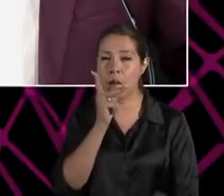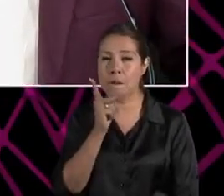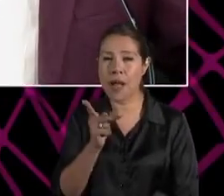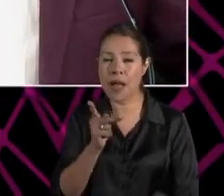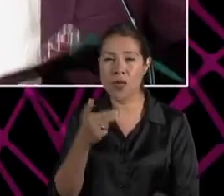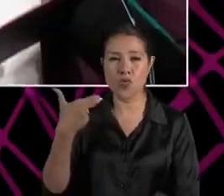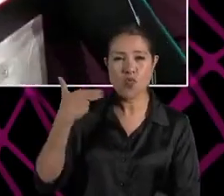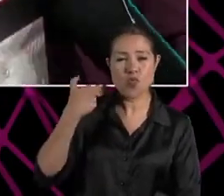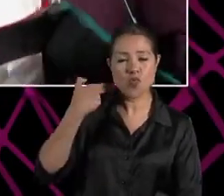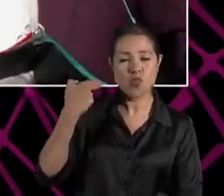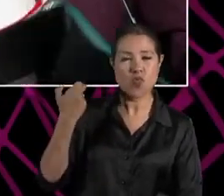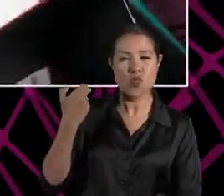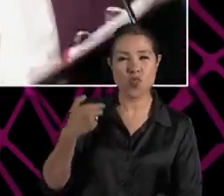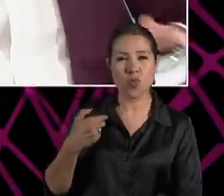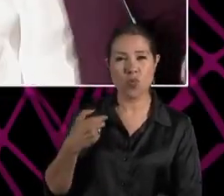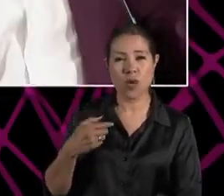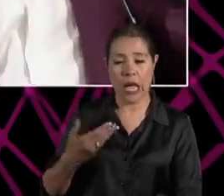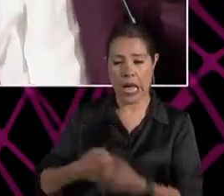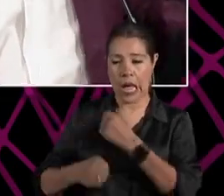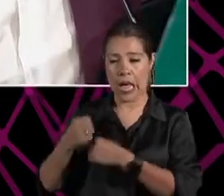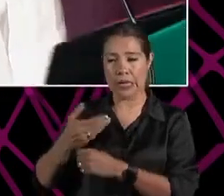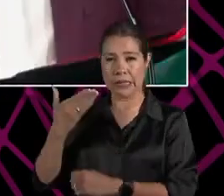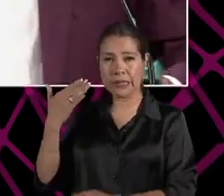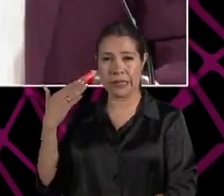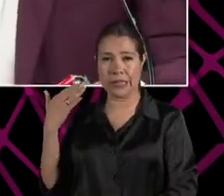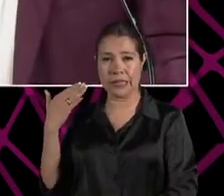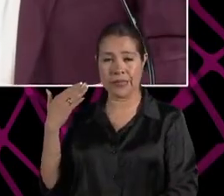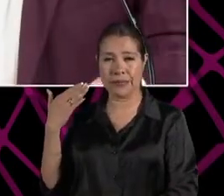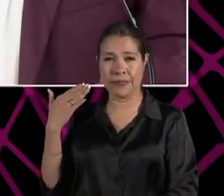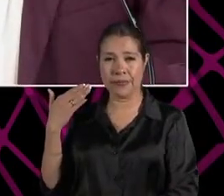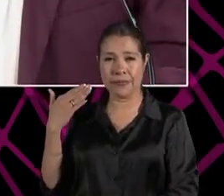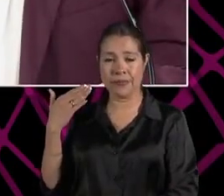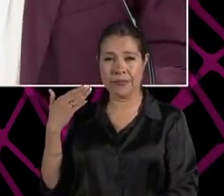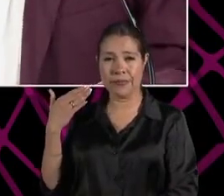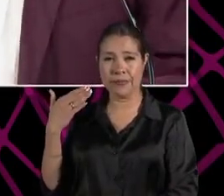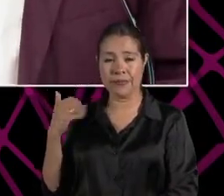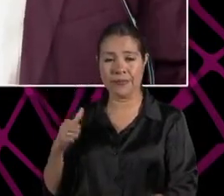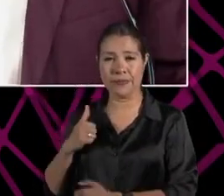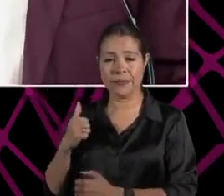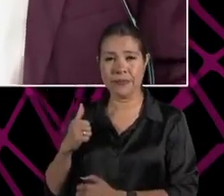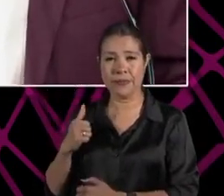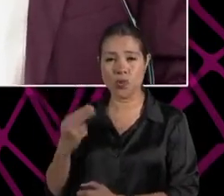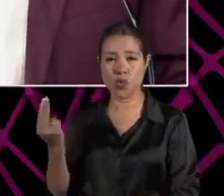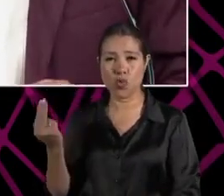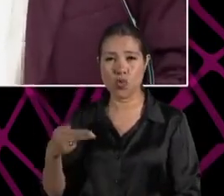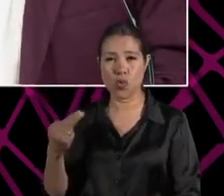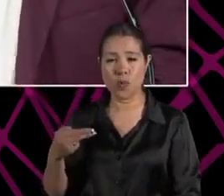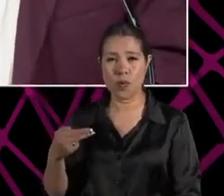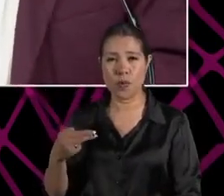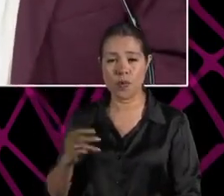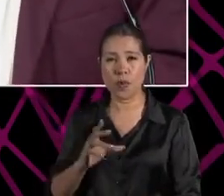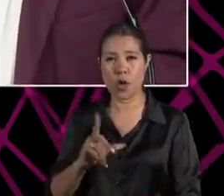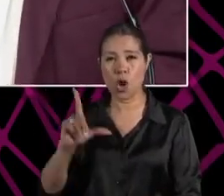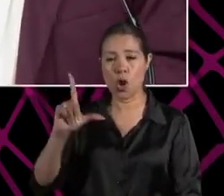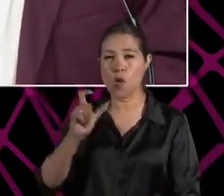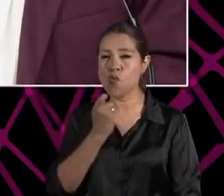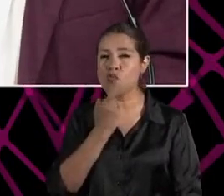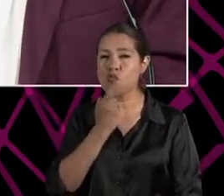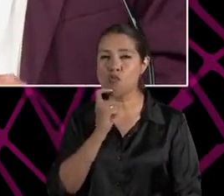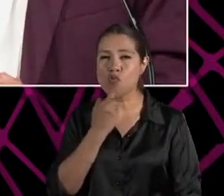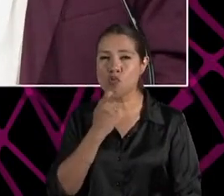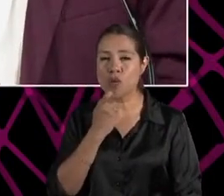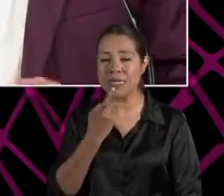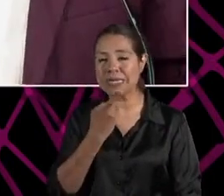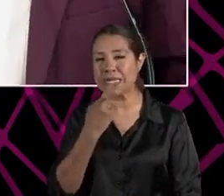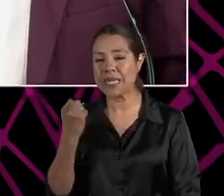los homicidios en décadas, en administraciones, se llama presidente López Obrador.